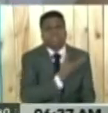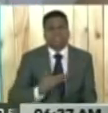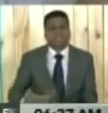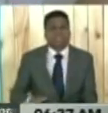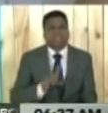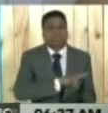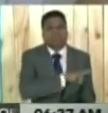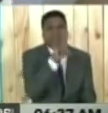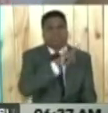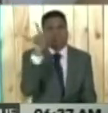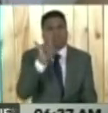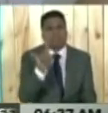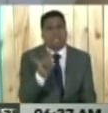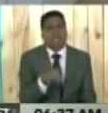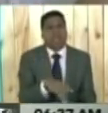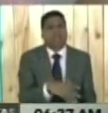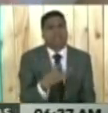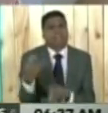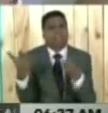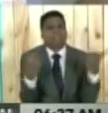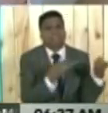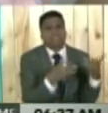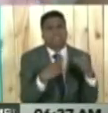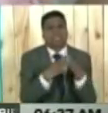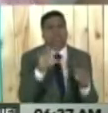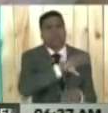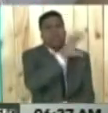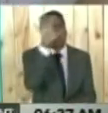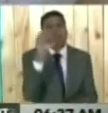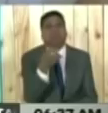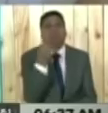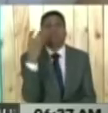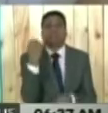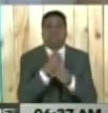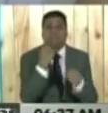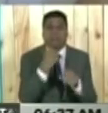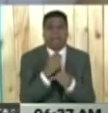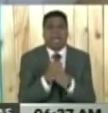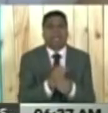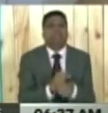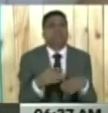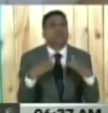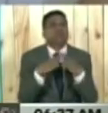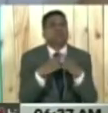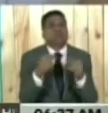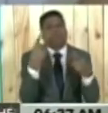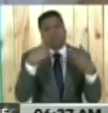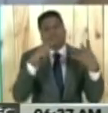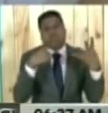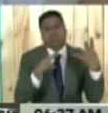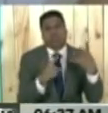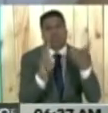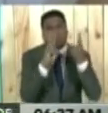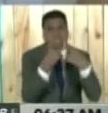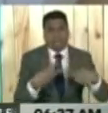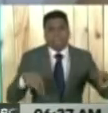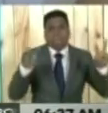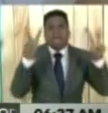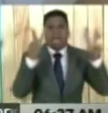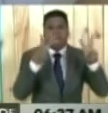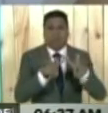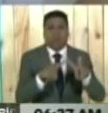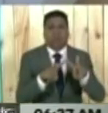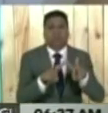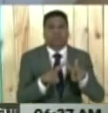necesaria, una gira muy oportuna, porque él viene trabajando toda esta reconsideración del valor